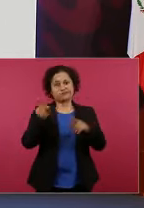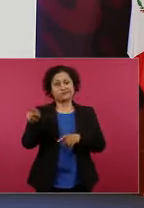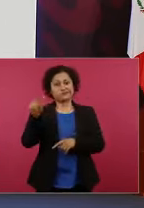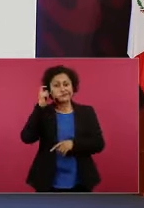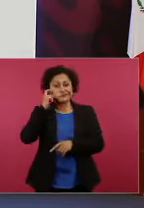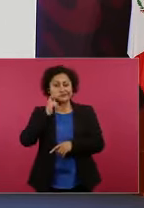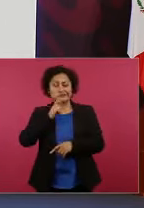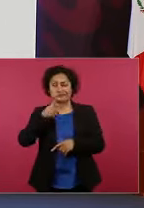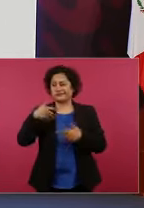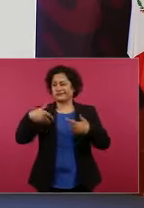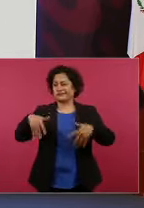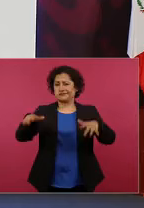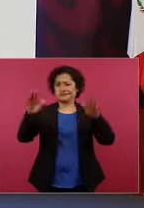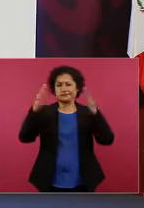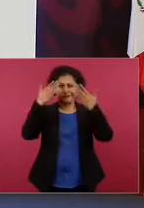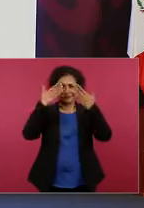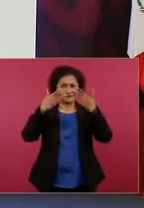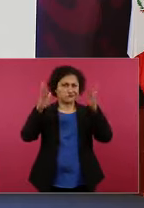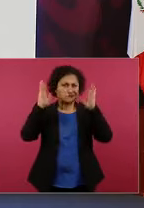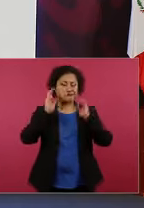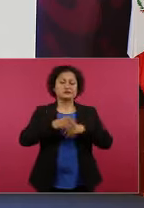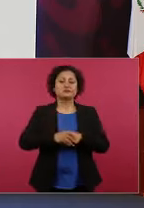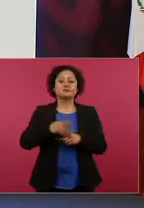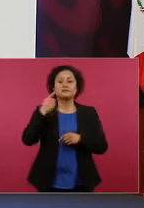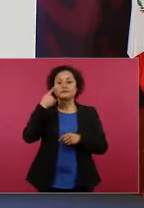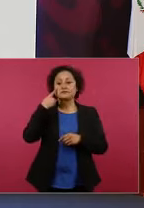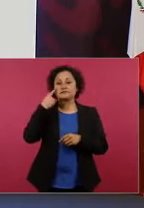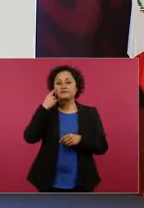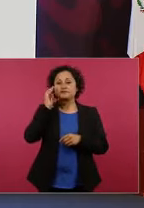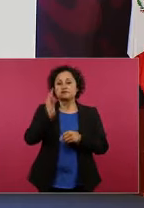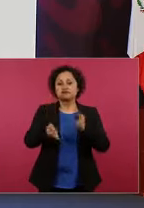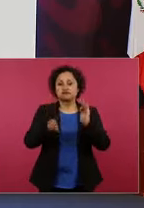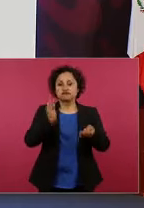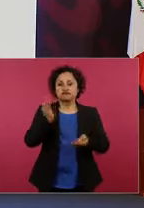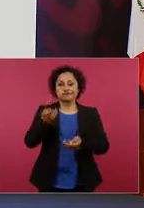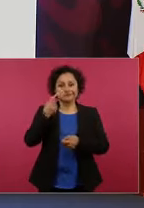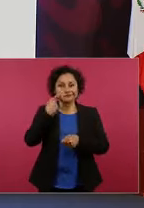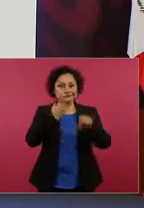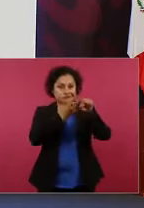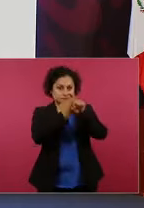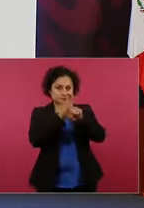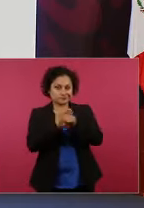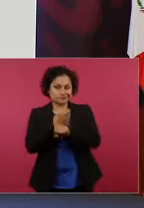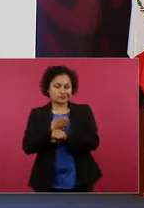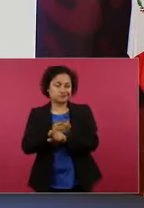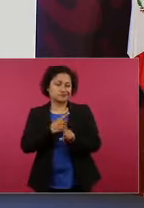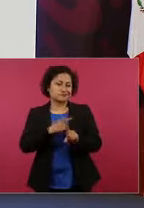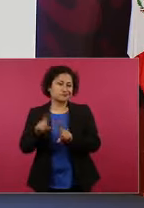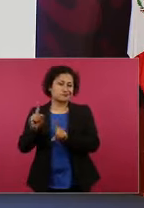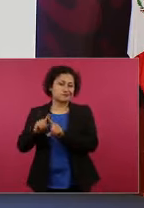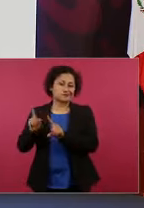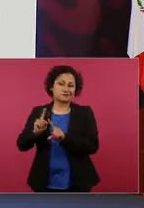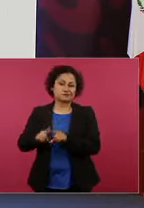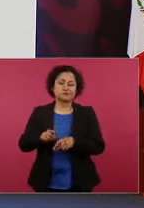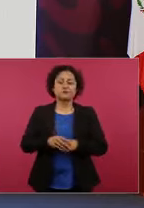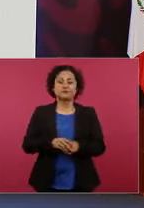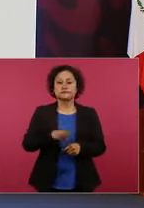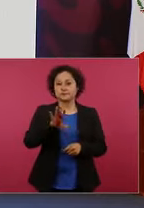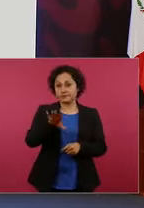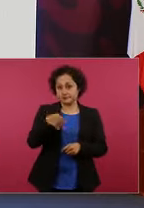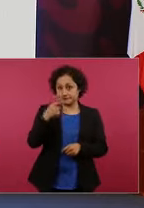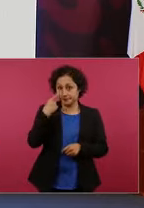86 de aprobación, Sinaloa, Baja California, Tabasco, Yucatán, Campeche, pero